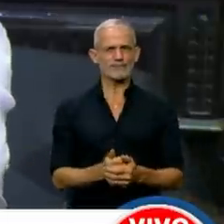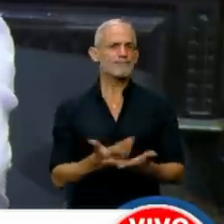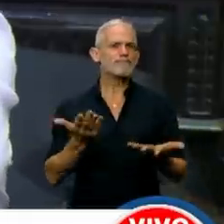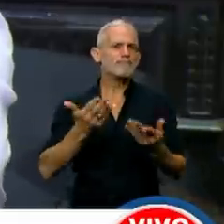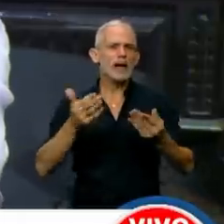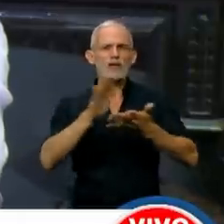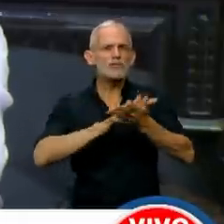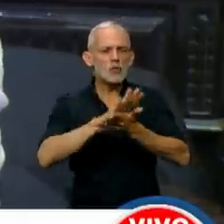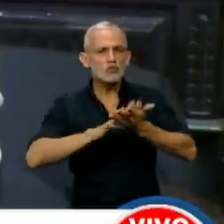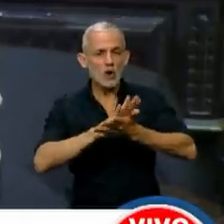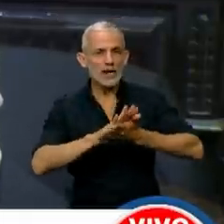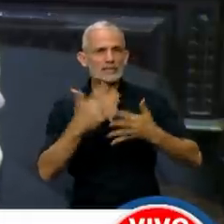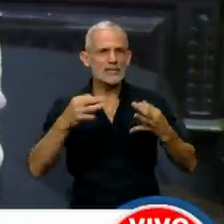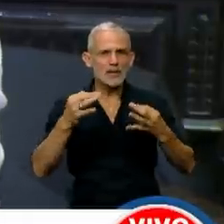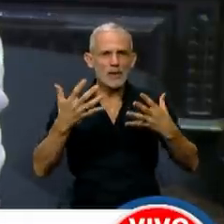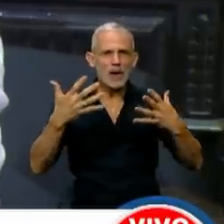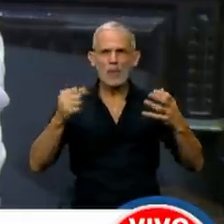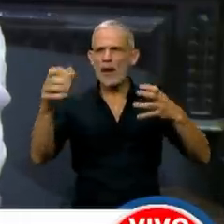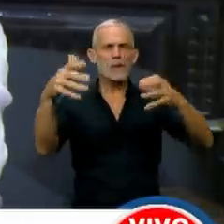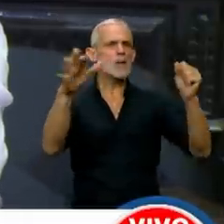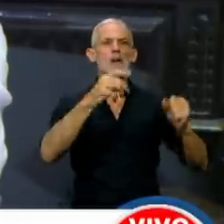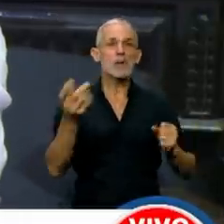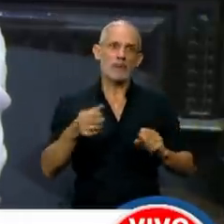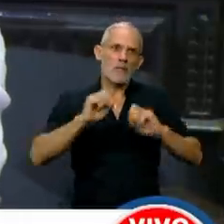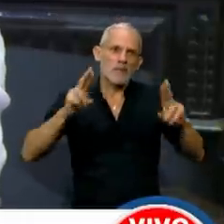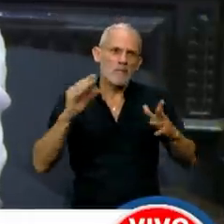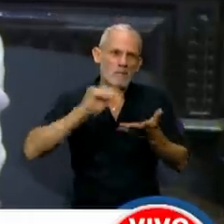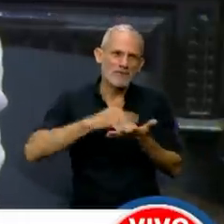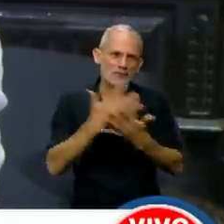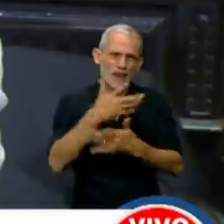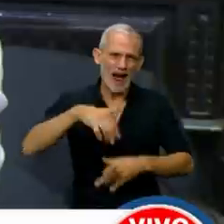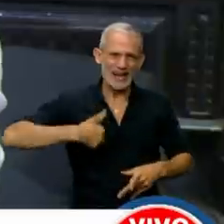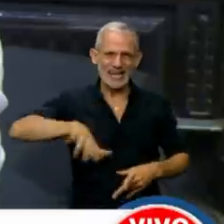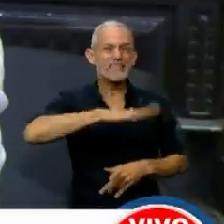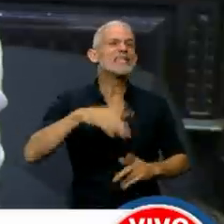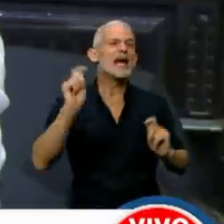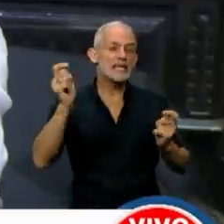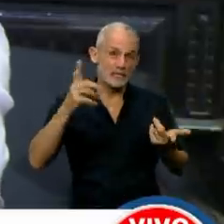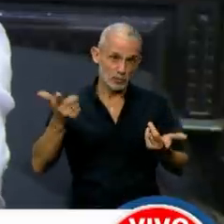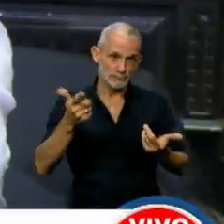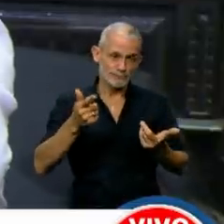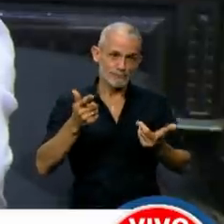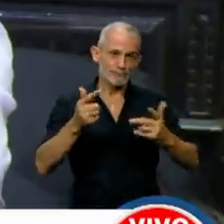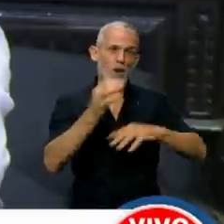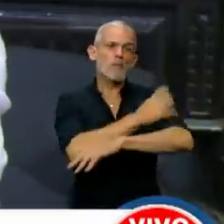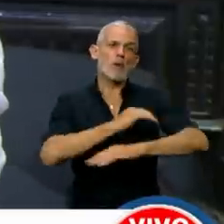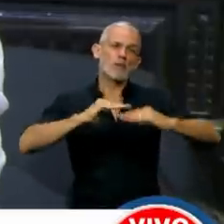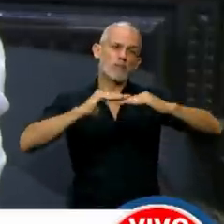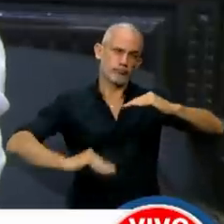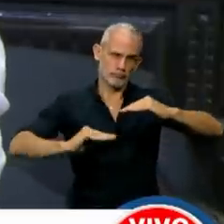las soluciones para los que peor la pasan en la argentina que son los que están bajo la línea de